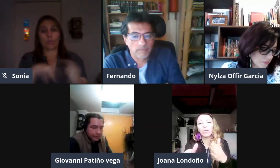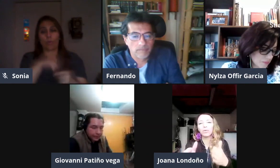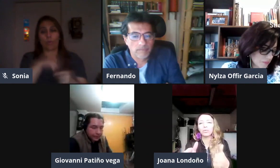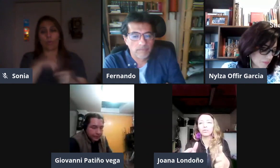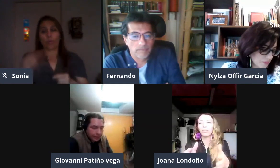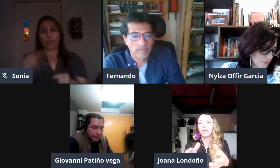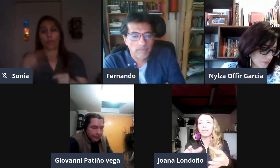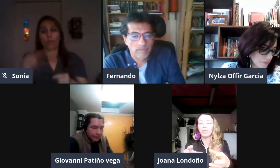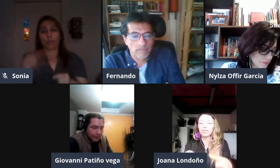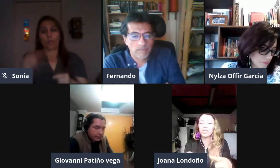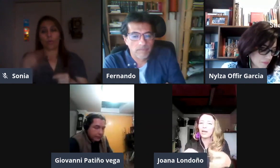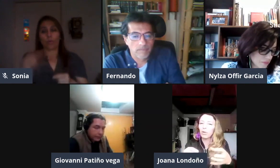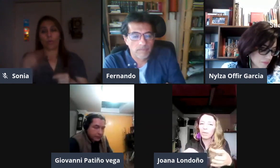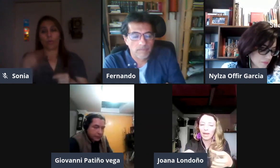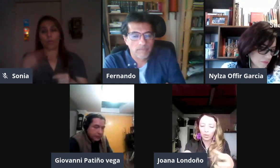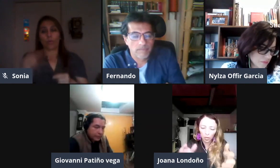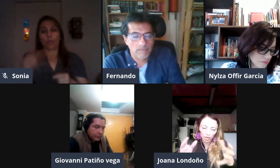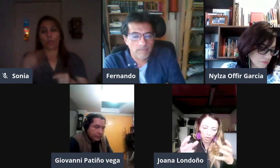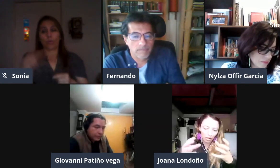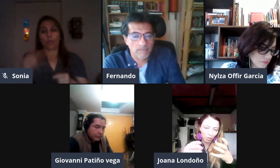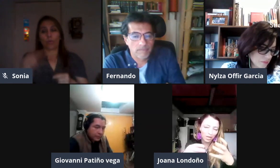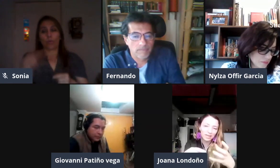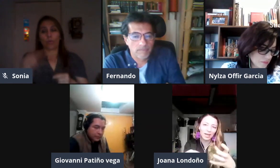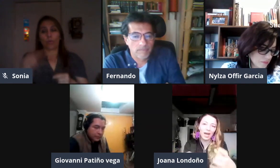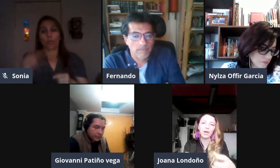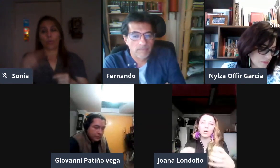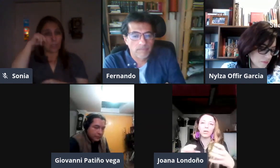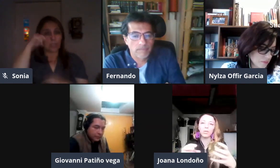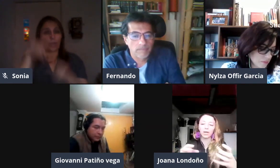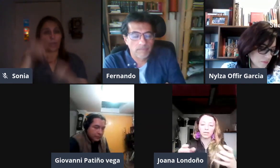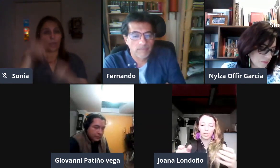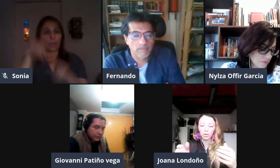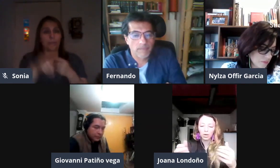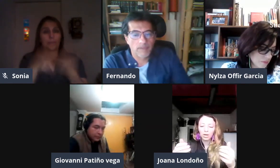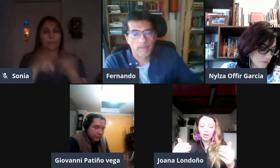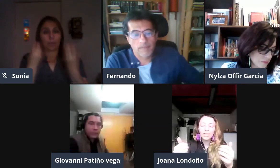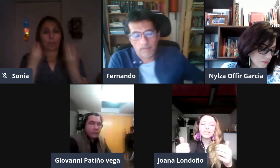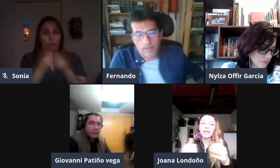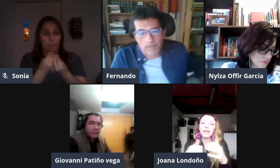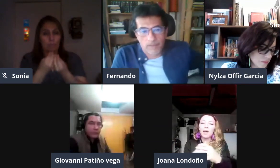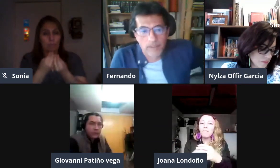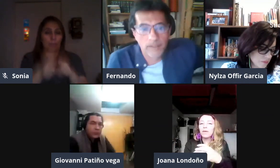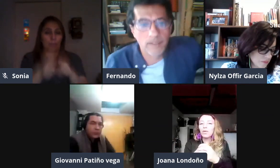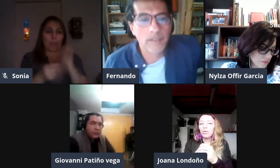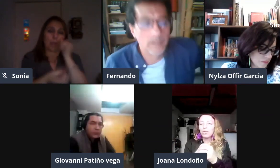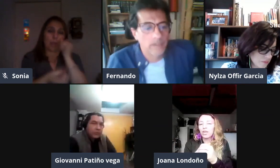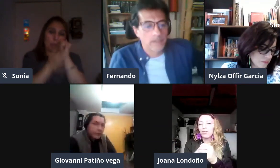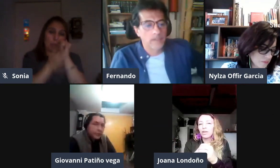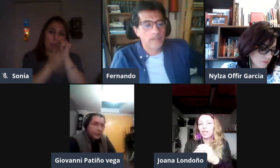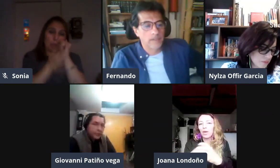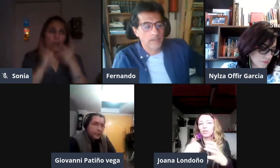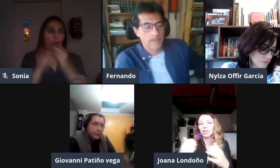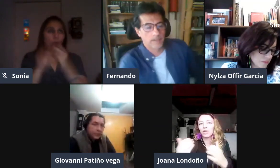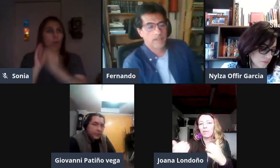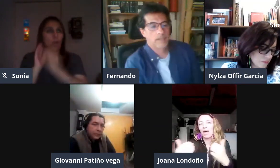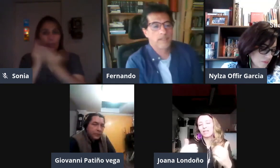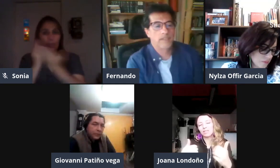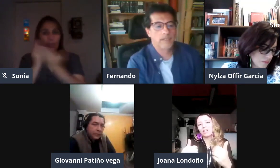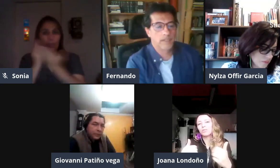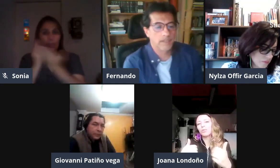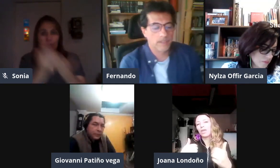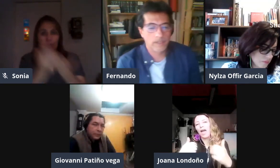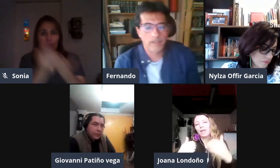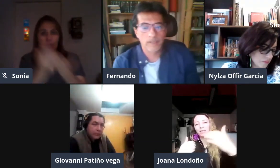niza con otros compañeros y en lo pedagógico en lo literario en lo educativo se crean vínculos afectivos entre